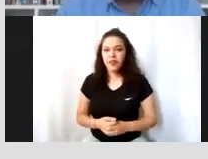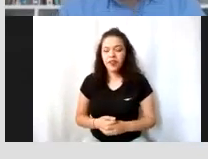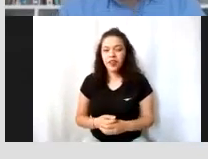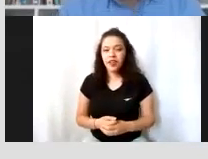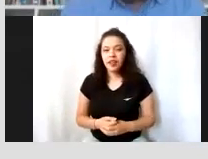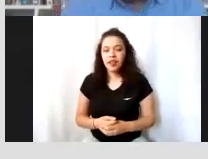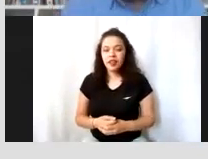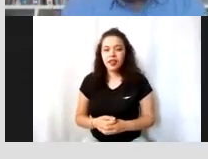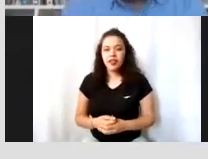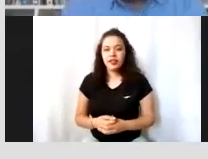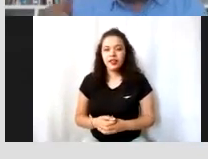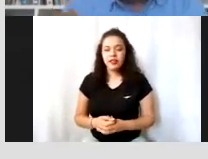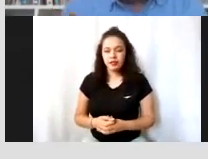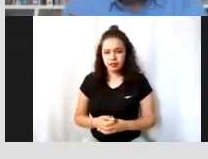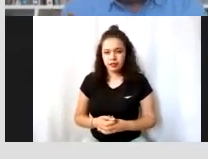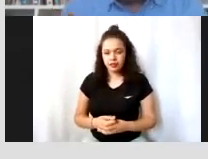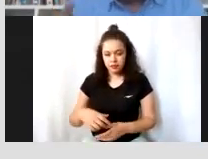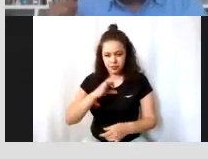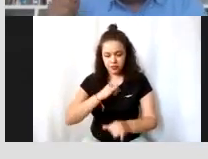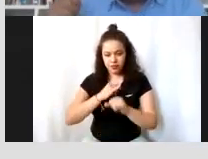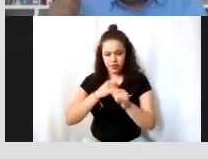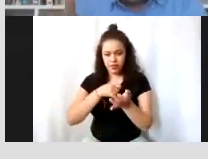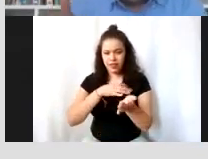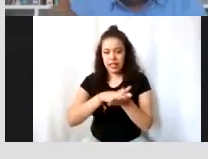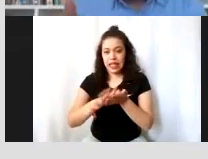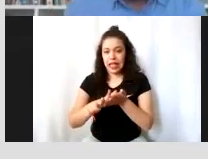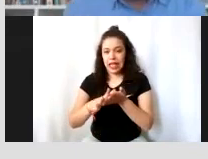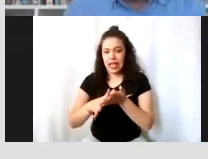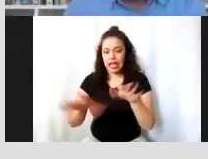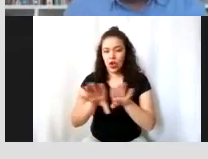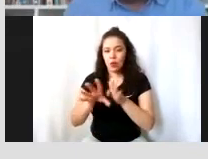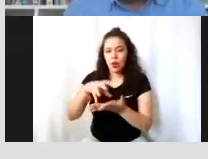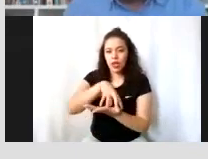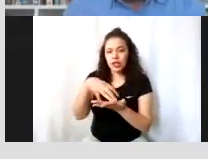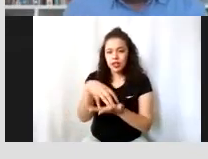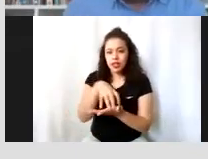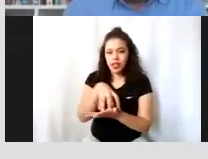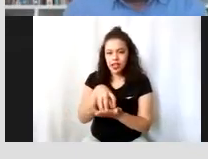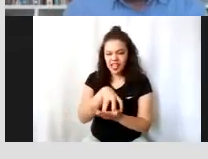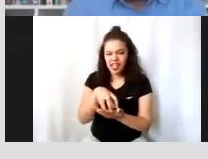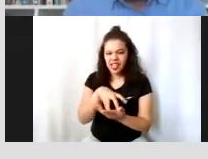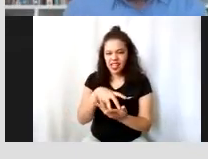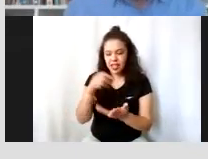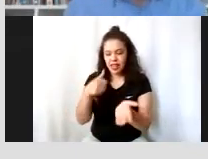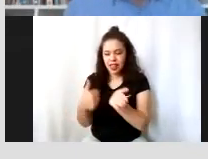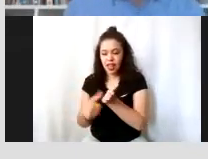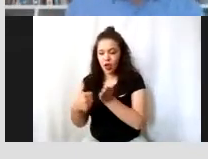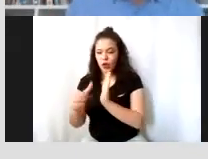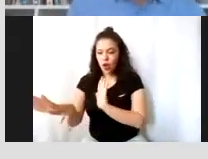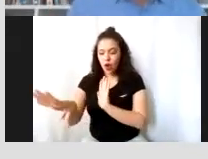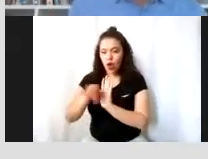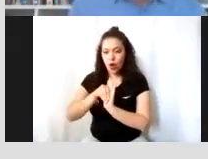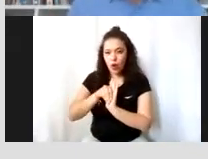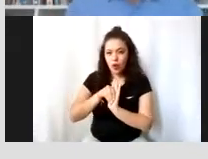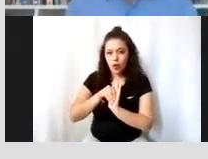se pueden hacer impresiones en gelatina basadas en una fotografía de la huella digital. Esa impresión